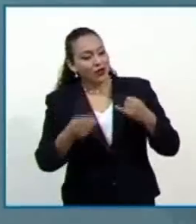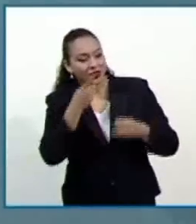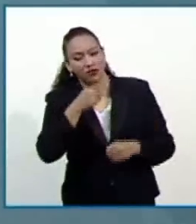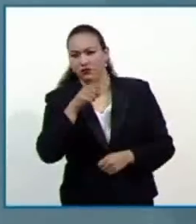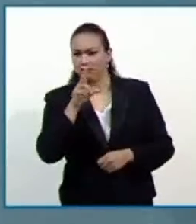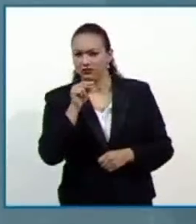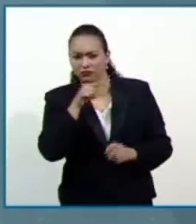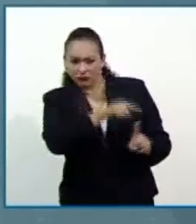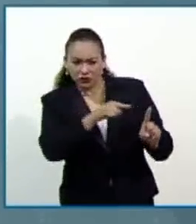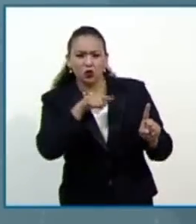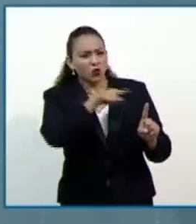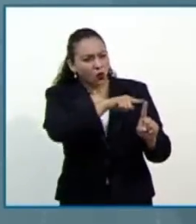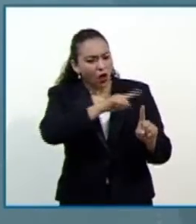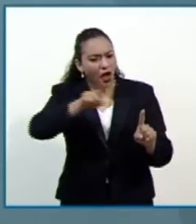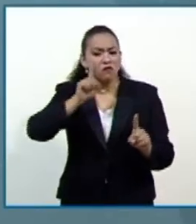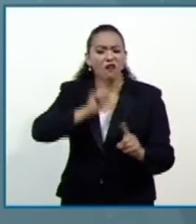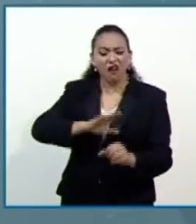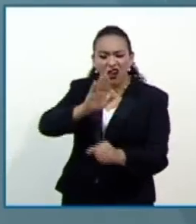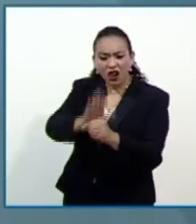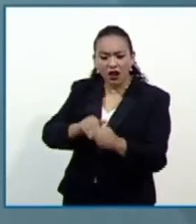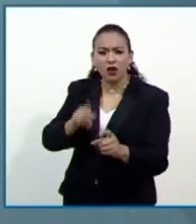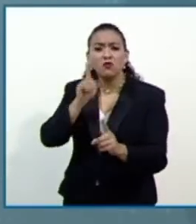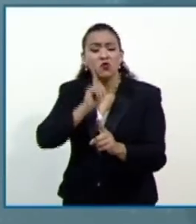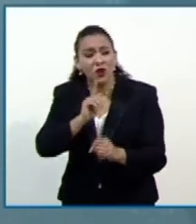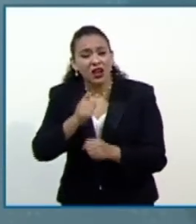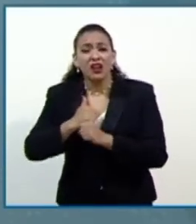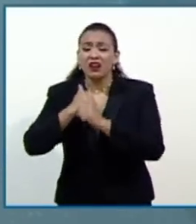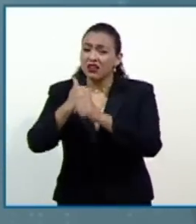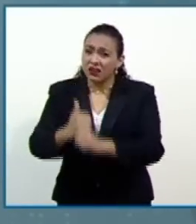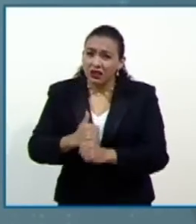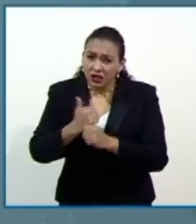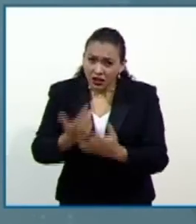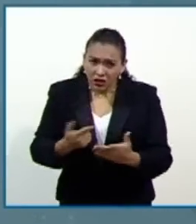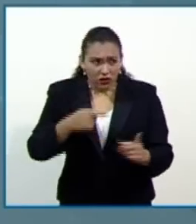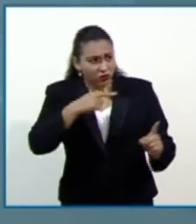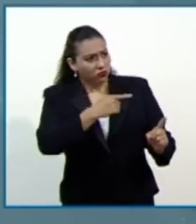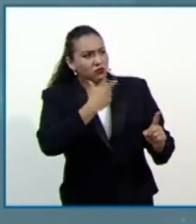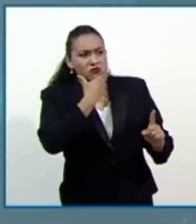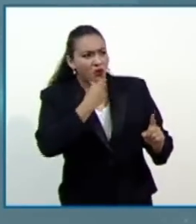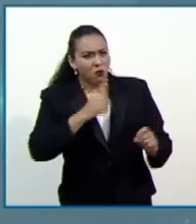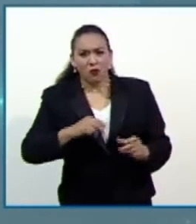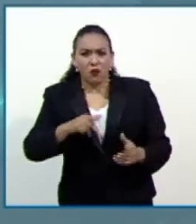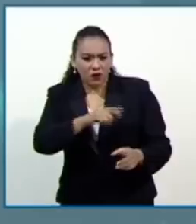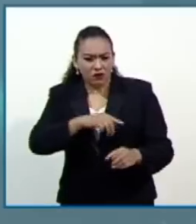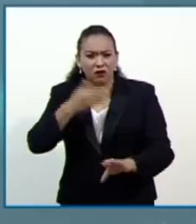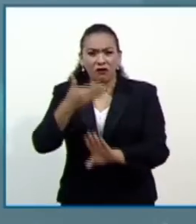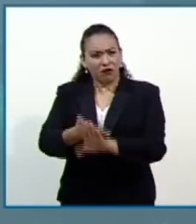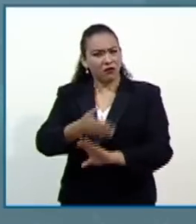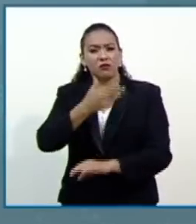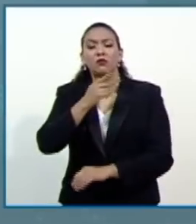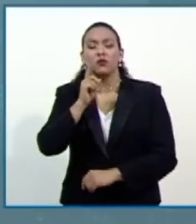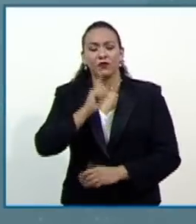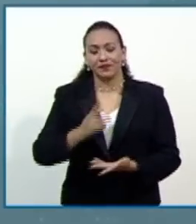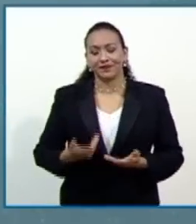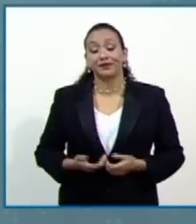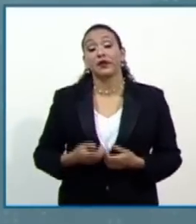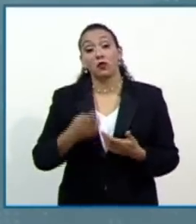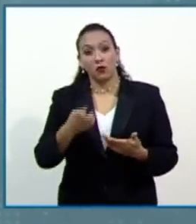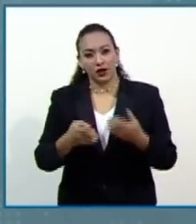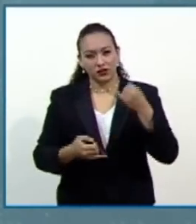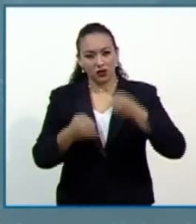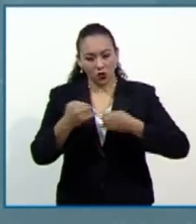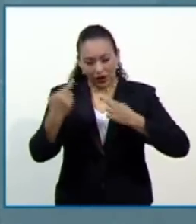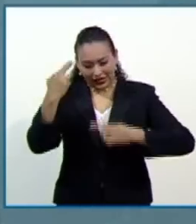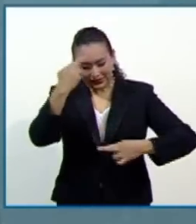de género y porque las víctimas no podían subsanar la omisión en la que incurrió el patrón. El juez privilegió el asunto de